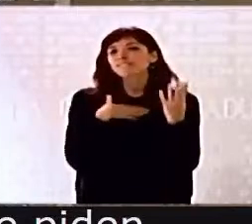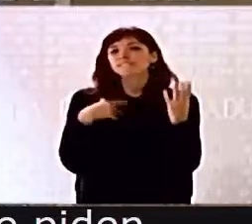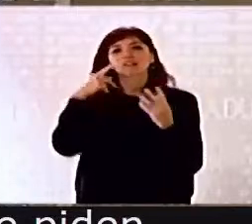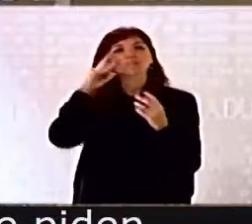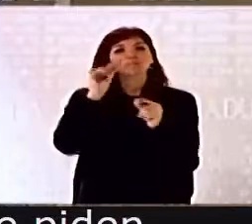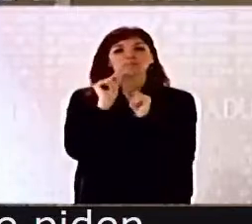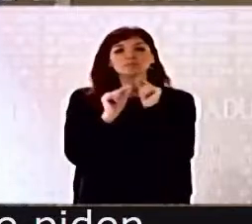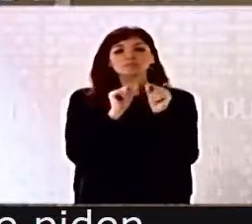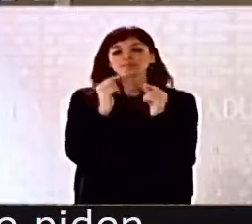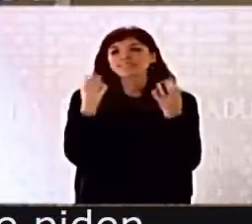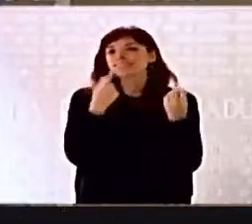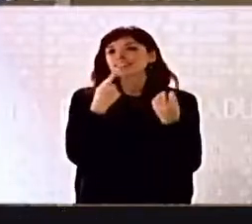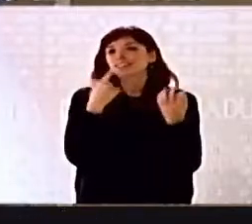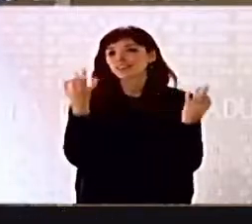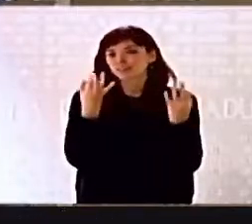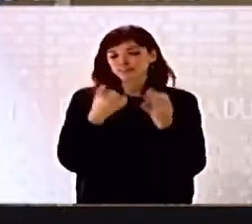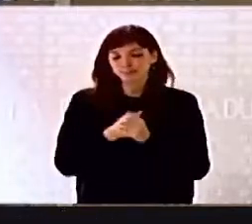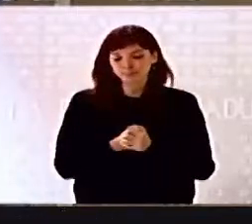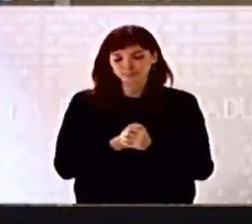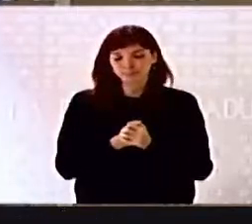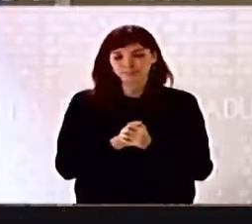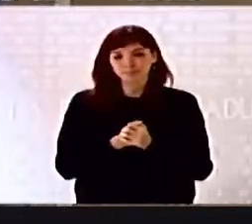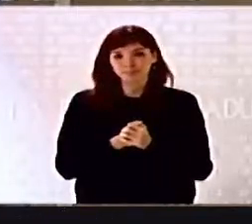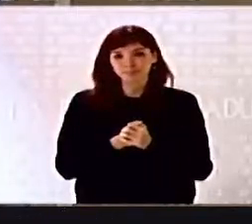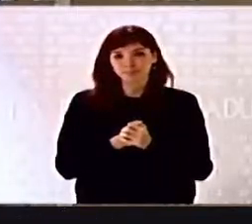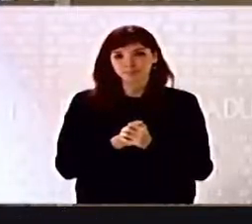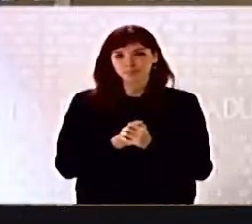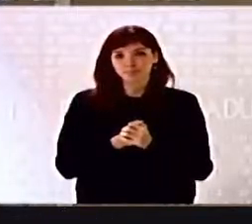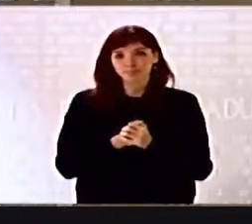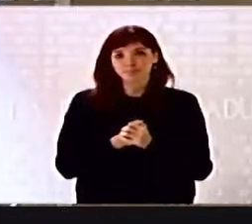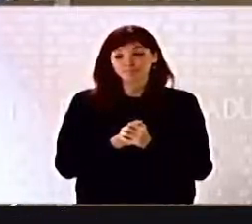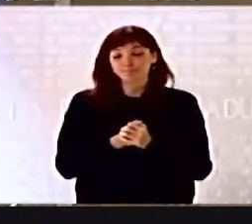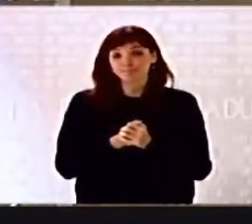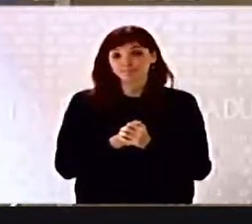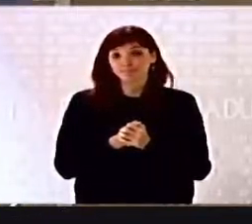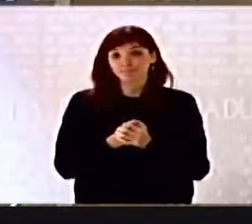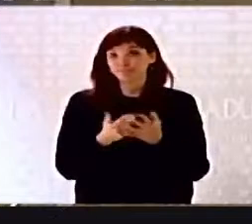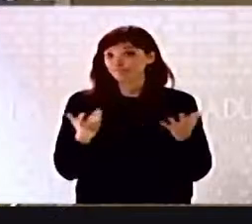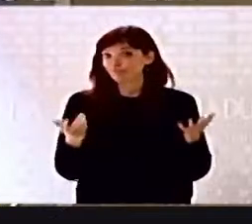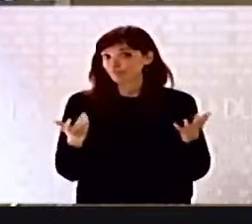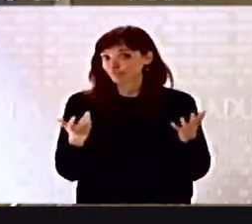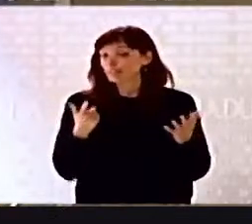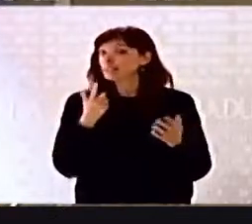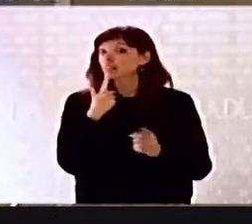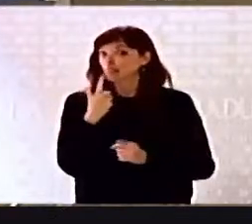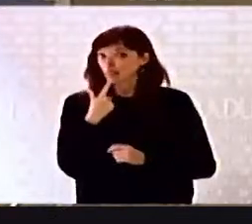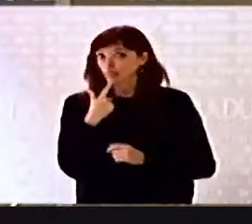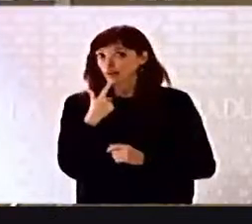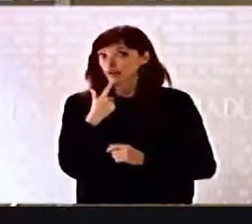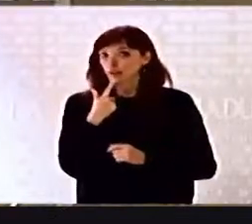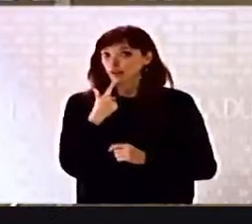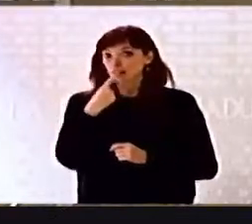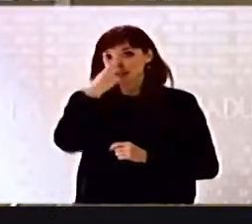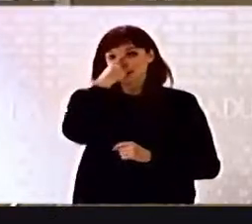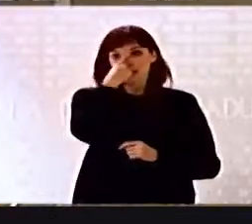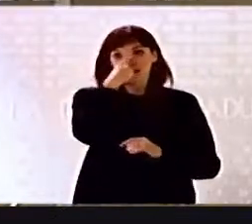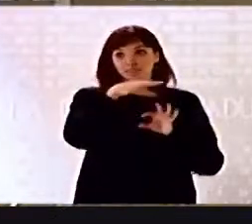epidemiólogos? Lo que vienen a decir estos epidemiólogos es que es mejor tomar